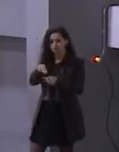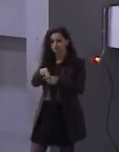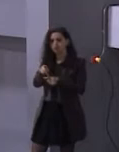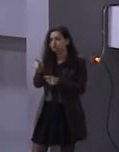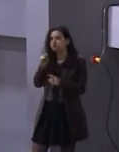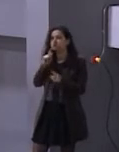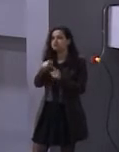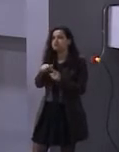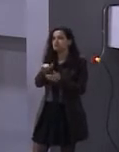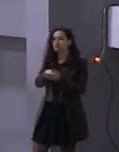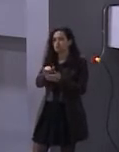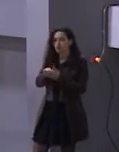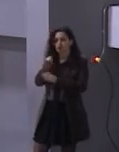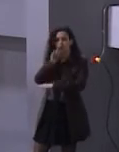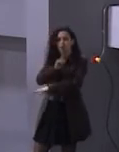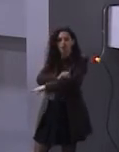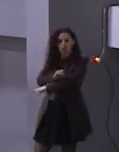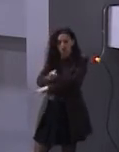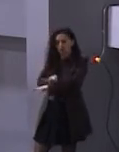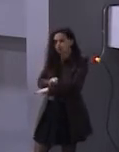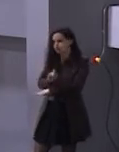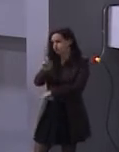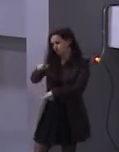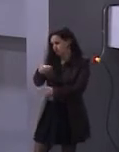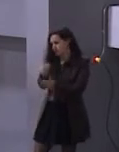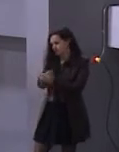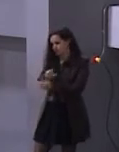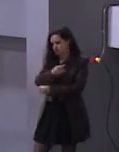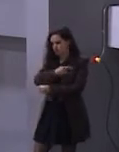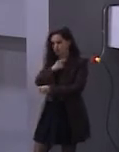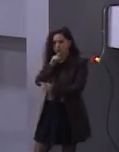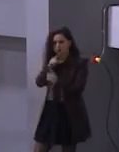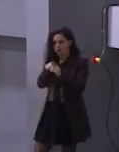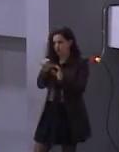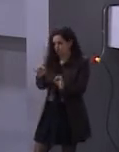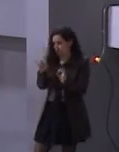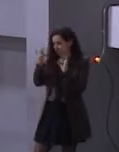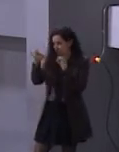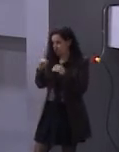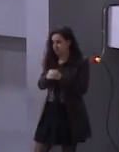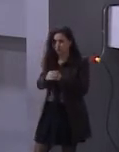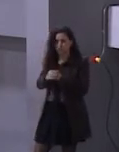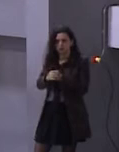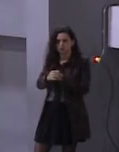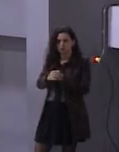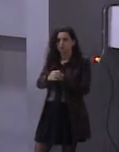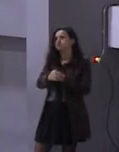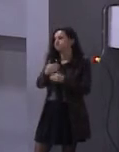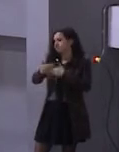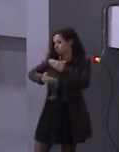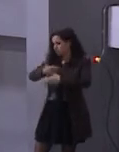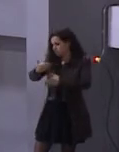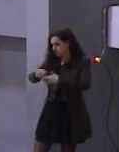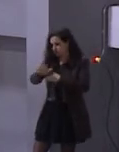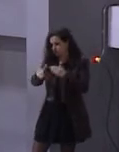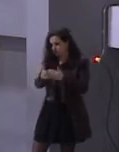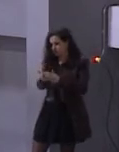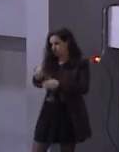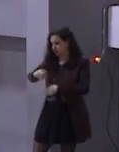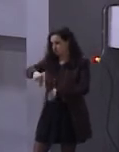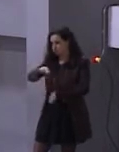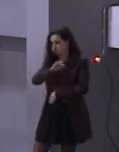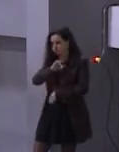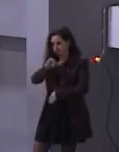en relación con auditorías que hay que pagar en la universidad, pues para el tema de la calidad de los procesos y procedimientos que llevamos a